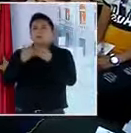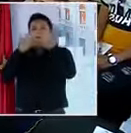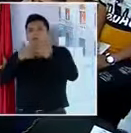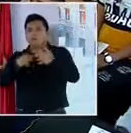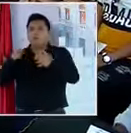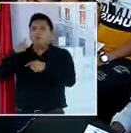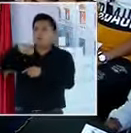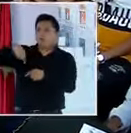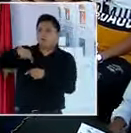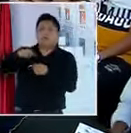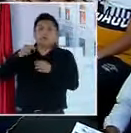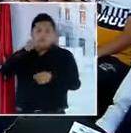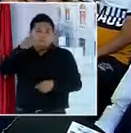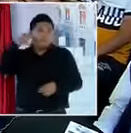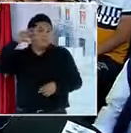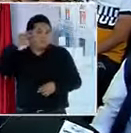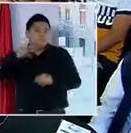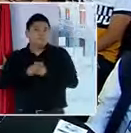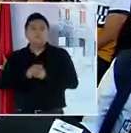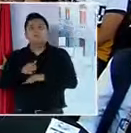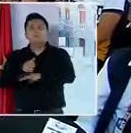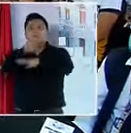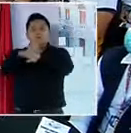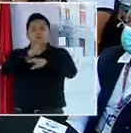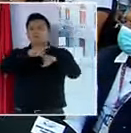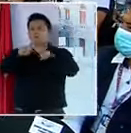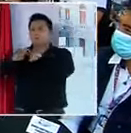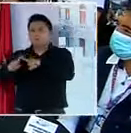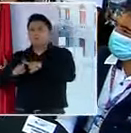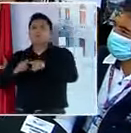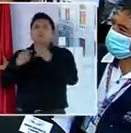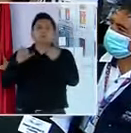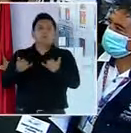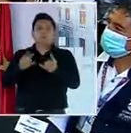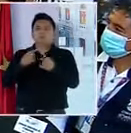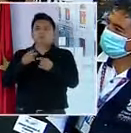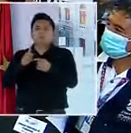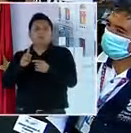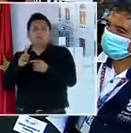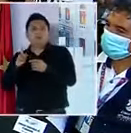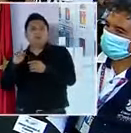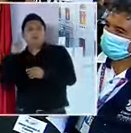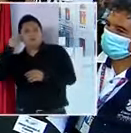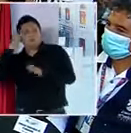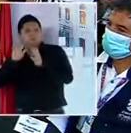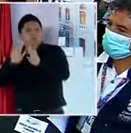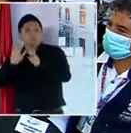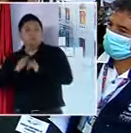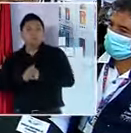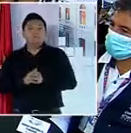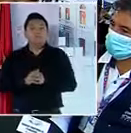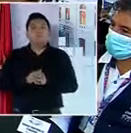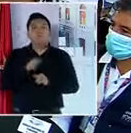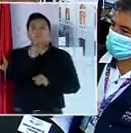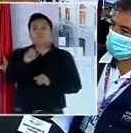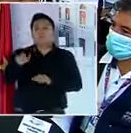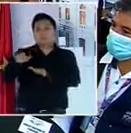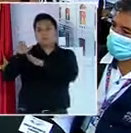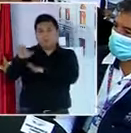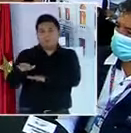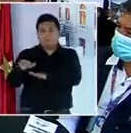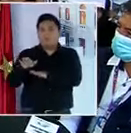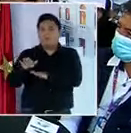del departamento, a los gerentes de las empresas sociales del Estado, a los representantes del sector económico